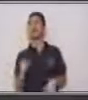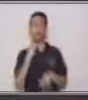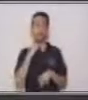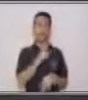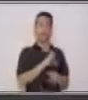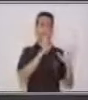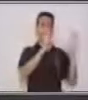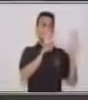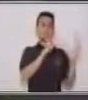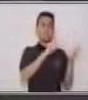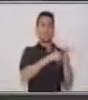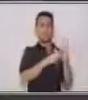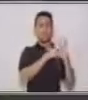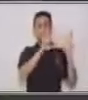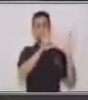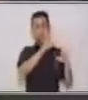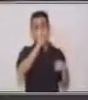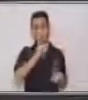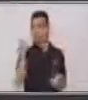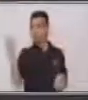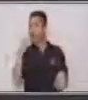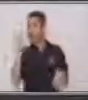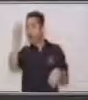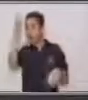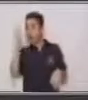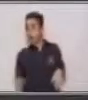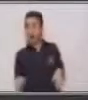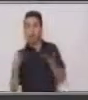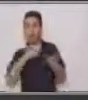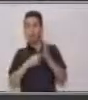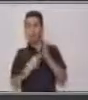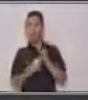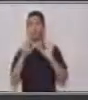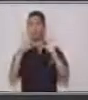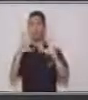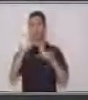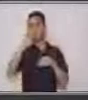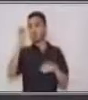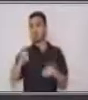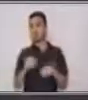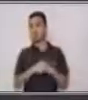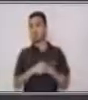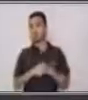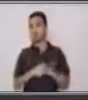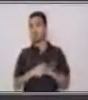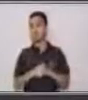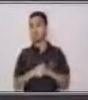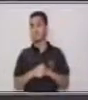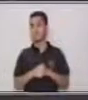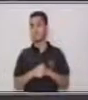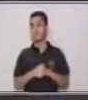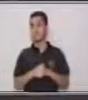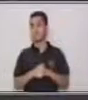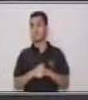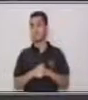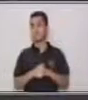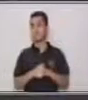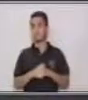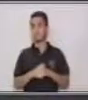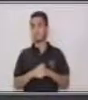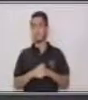simbolizan 10%. Una parte de 10 simbolizan 10%. ¿Qué pasa si yo